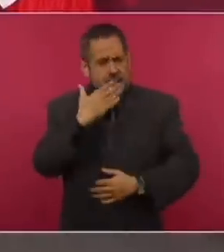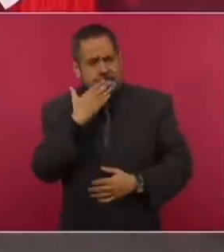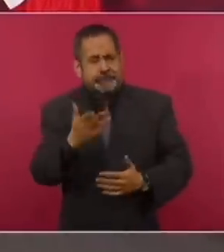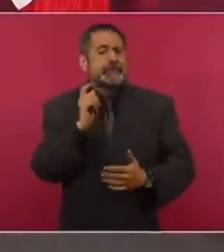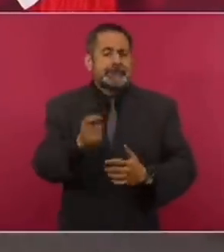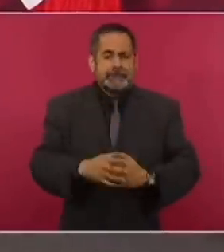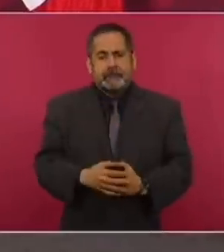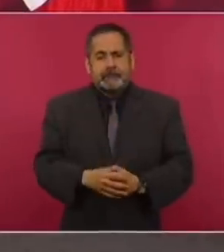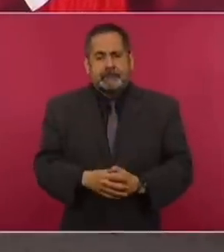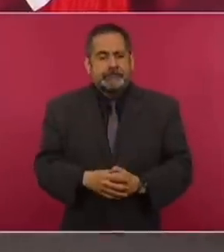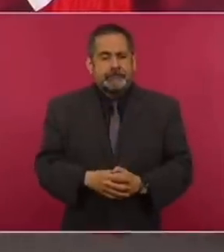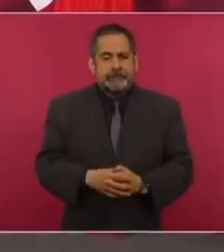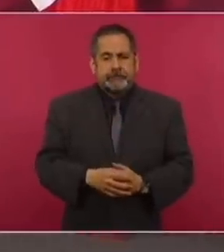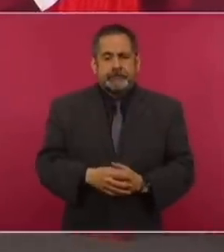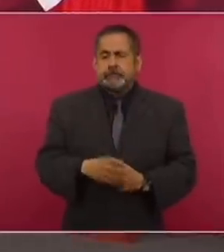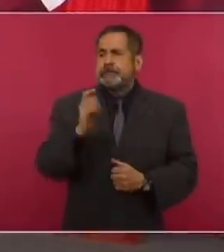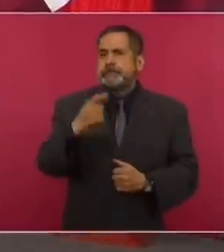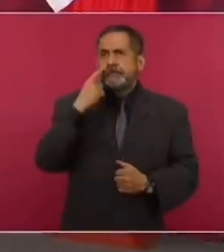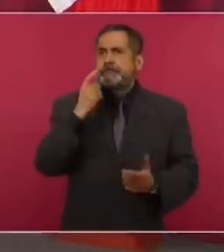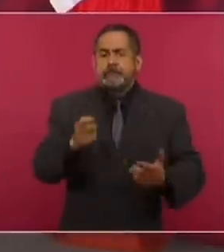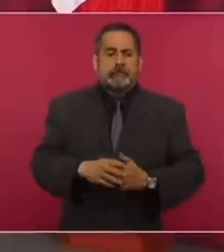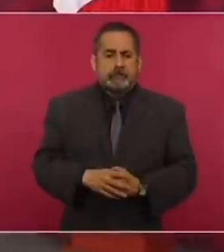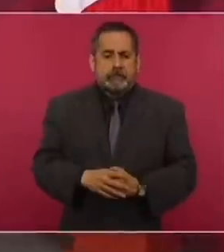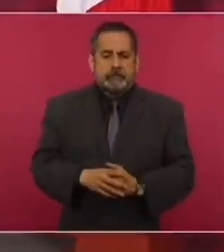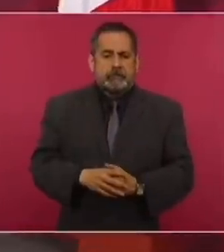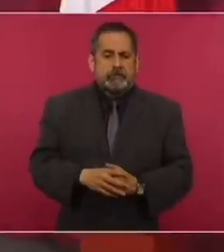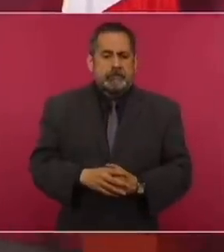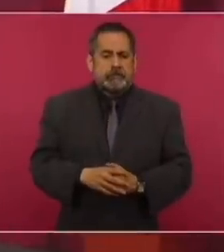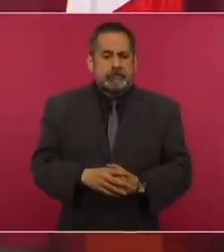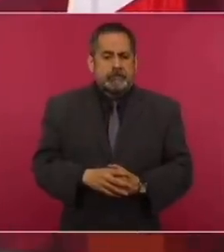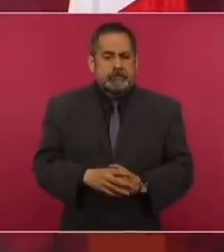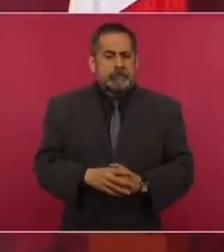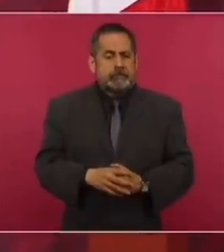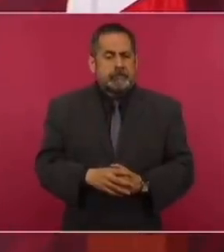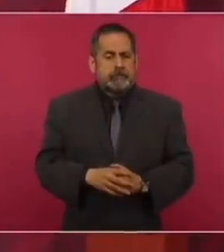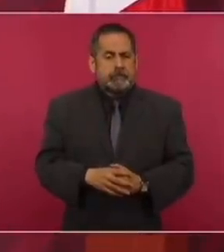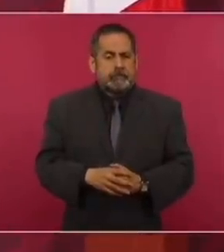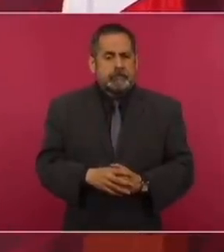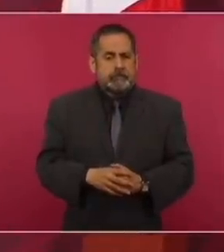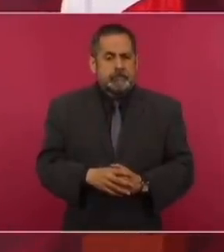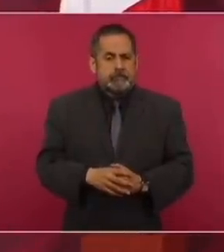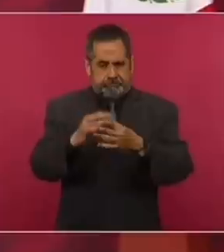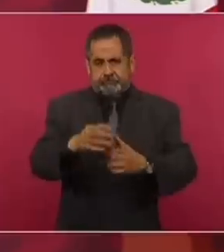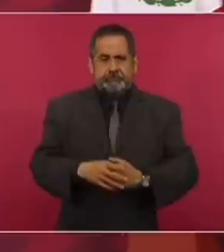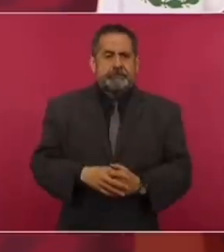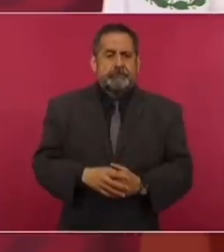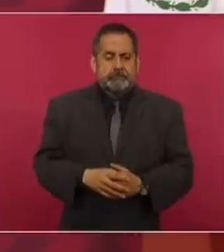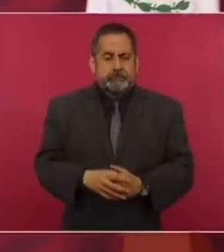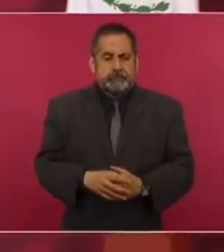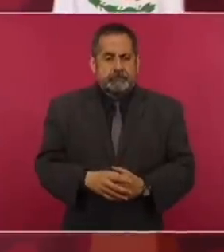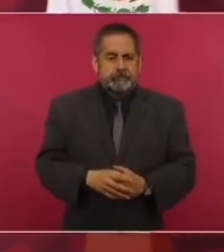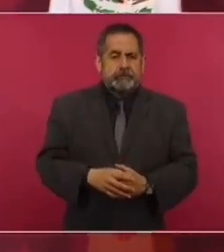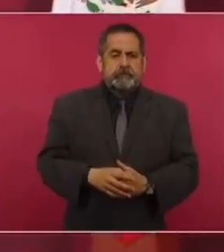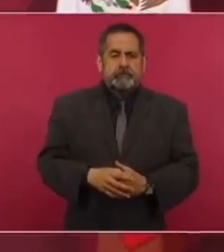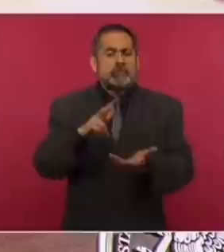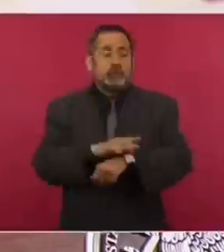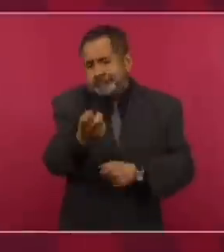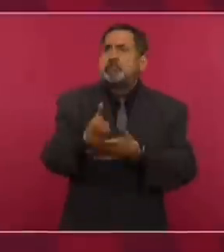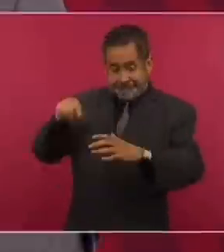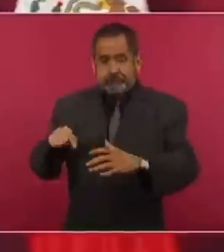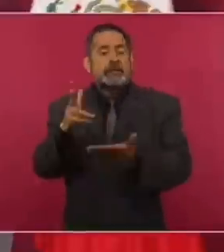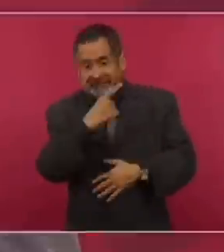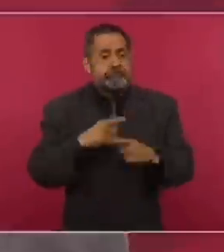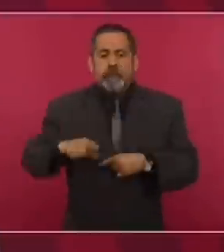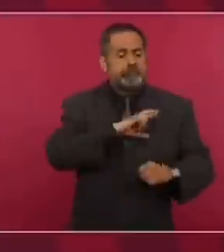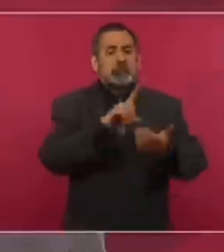al final, ¿qué es lo que está en cuestión? El precio de la luz.